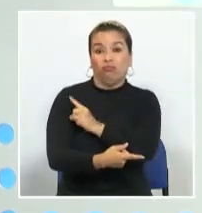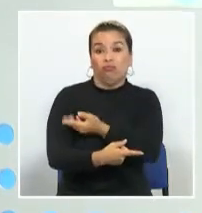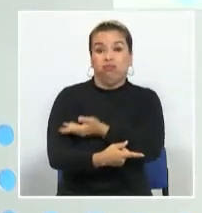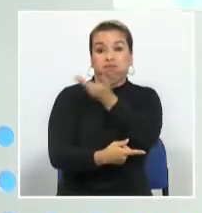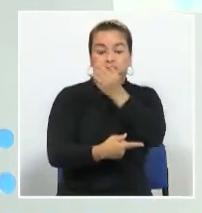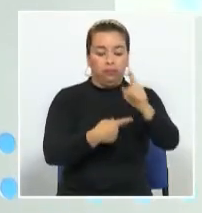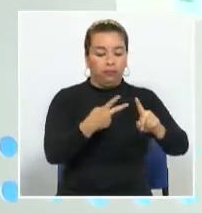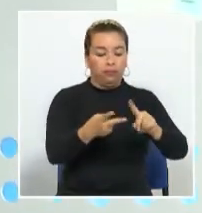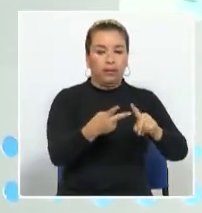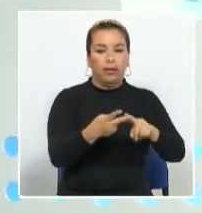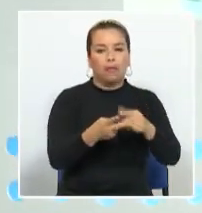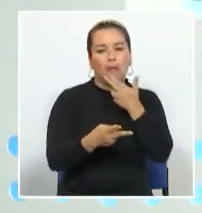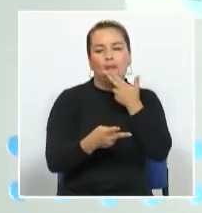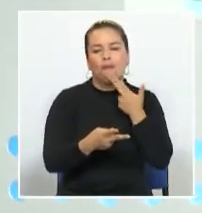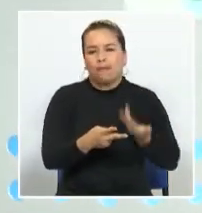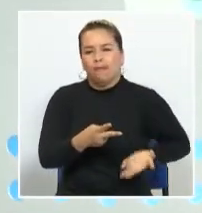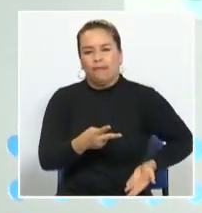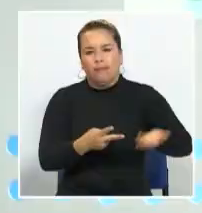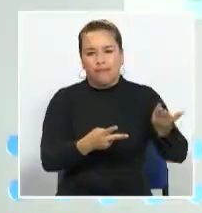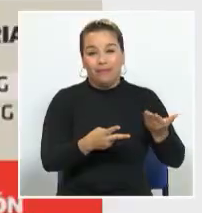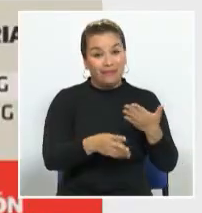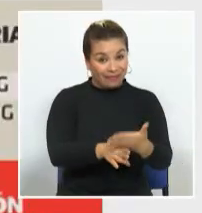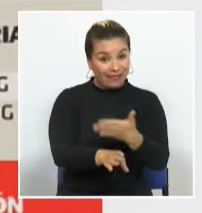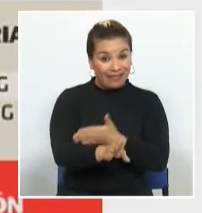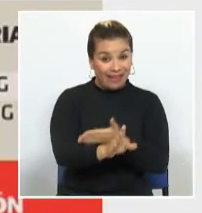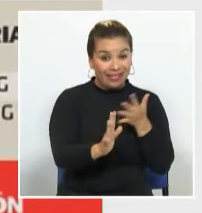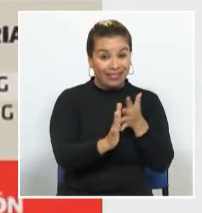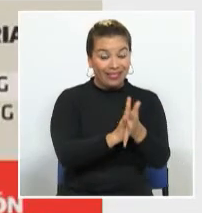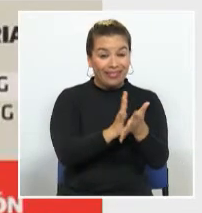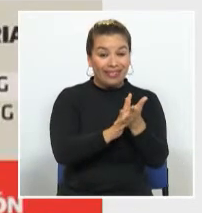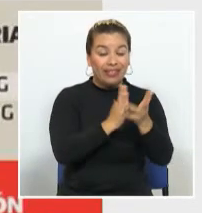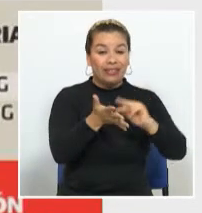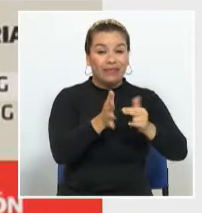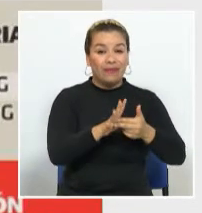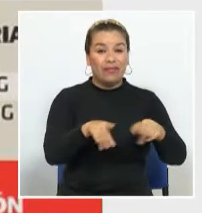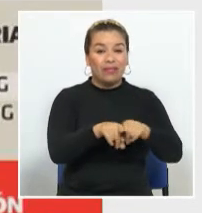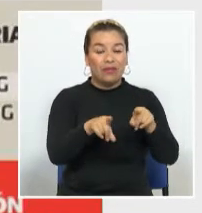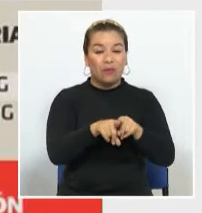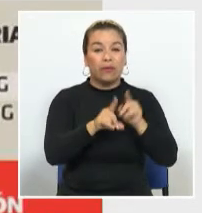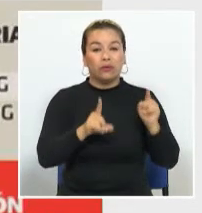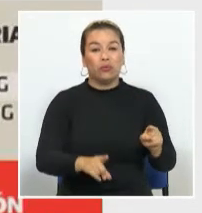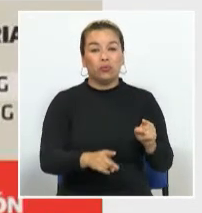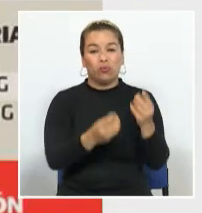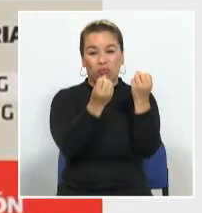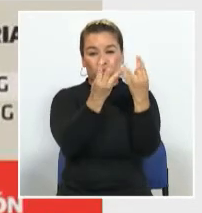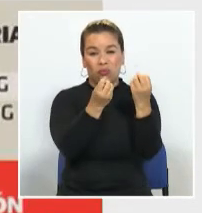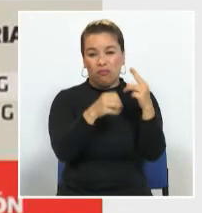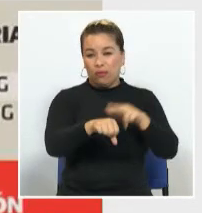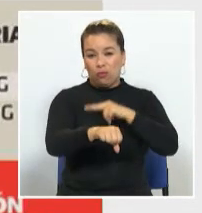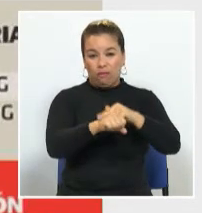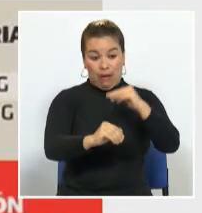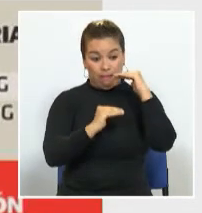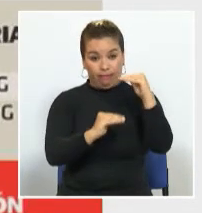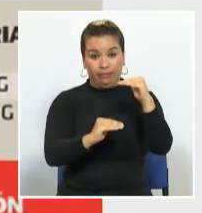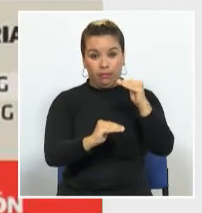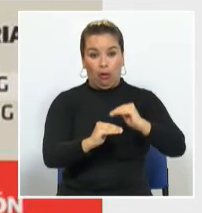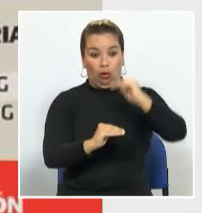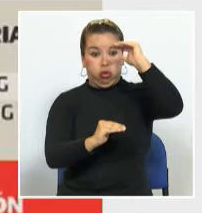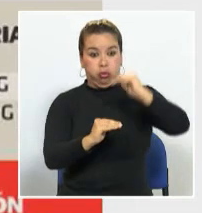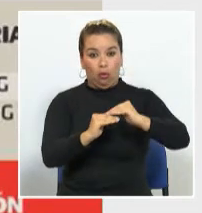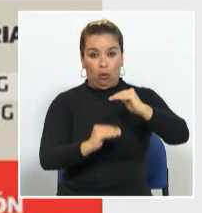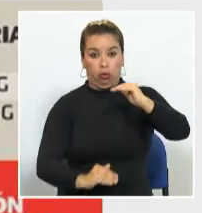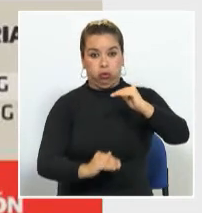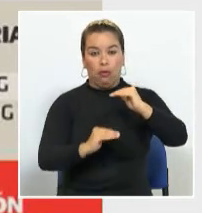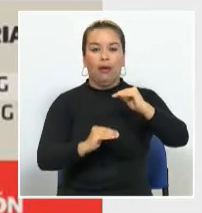arterial, como hablábamos, es el aumento de las cifras tensionales por encima de los valores